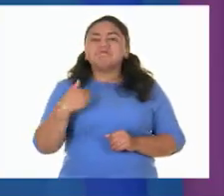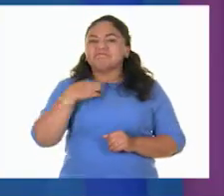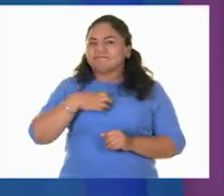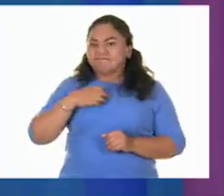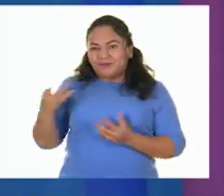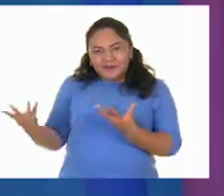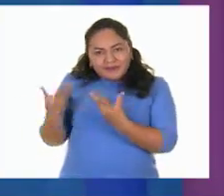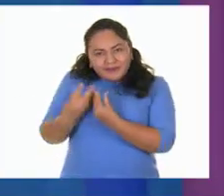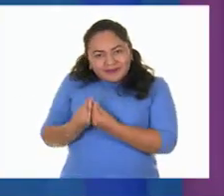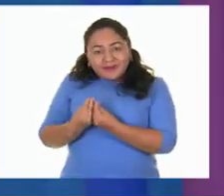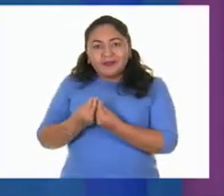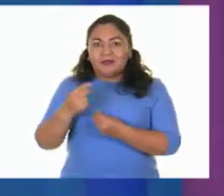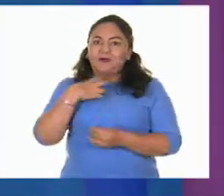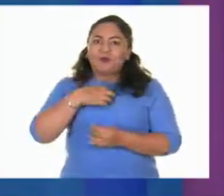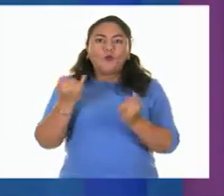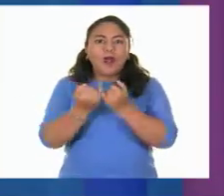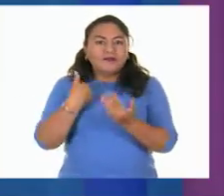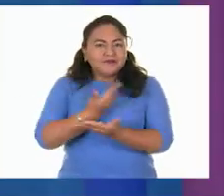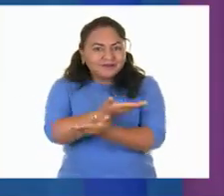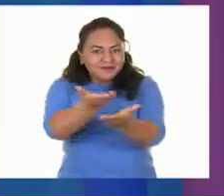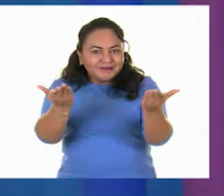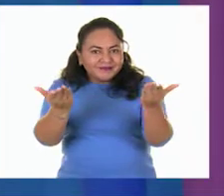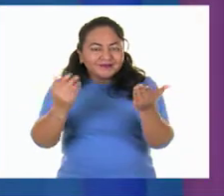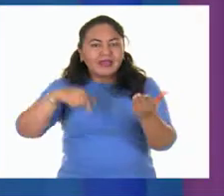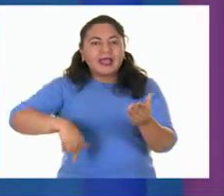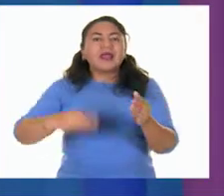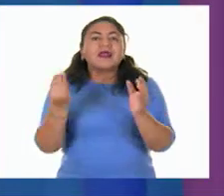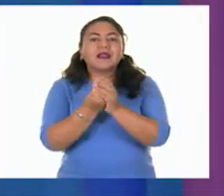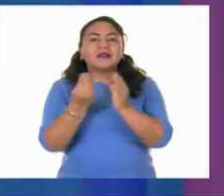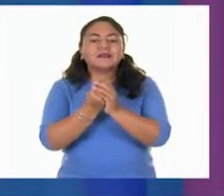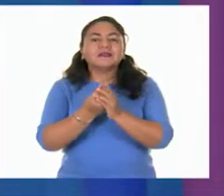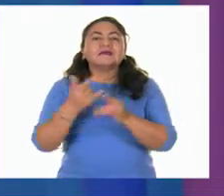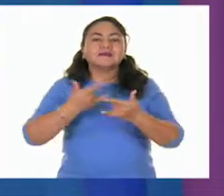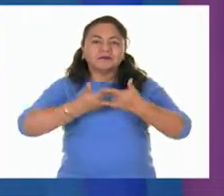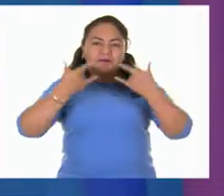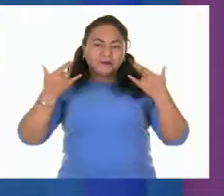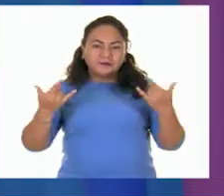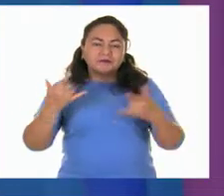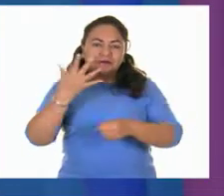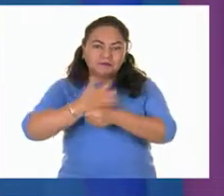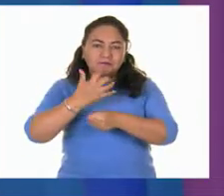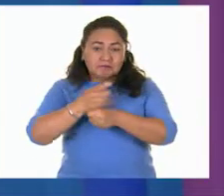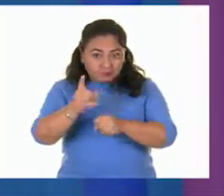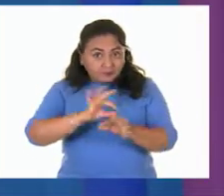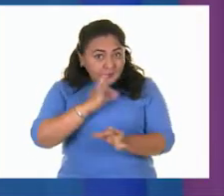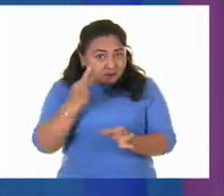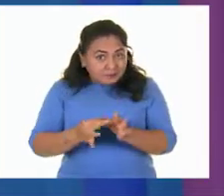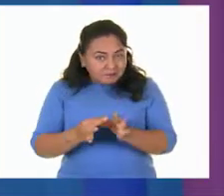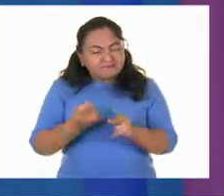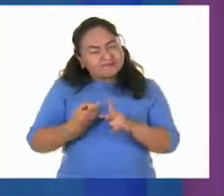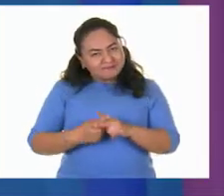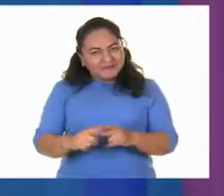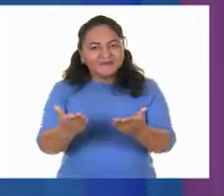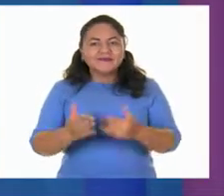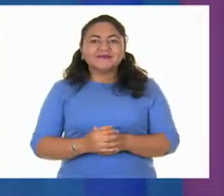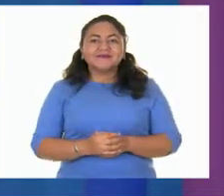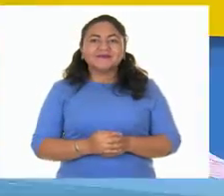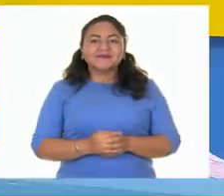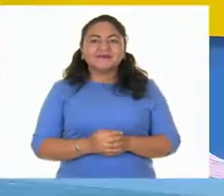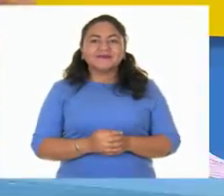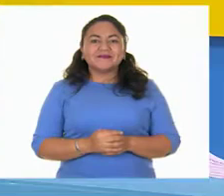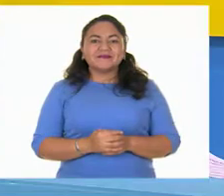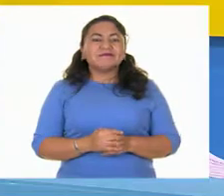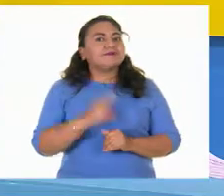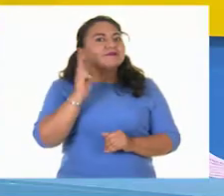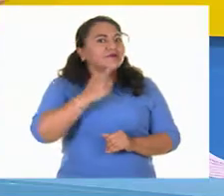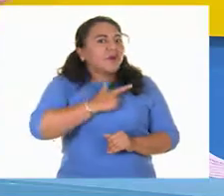y muy contenta de estar con ustedes en esta clase de Historia de quinto grado. ¿Ya están listos? ¡Comenzamos!